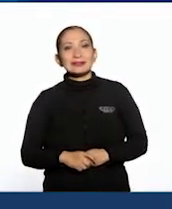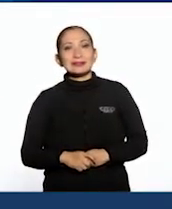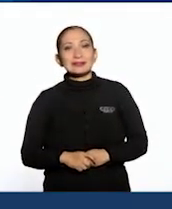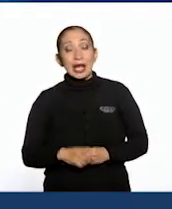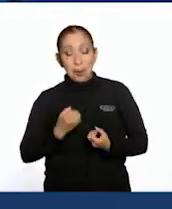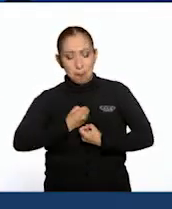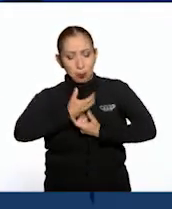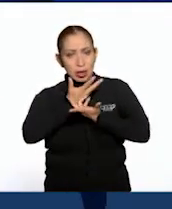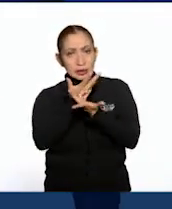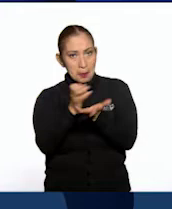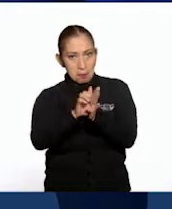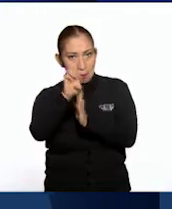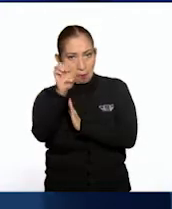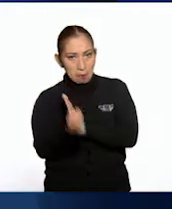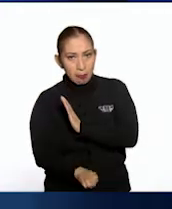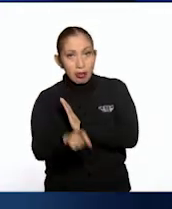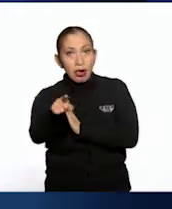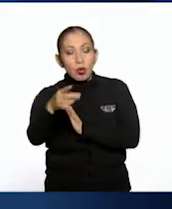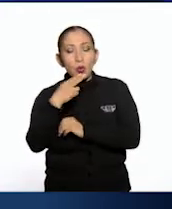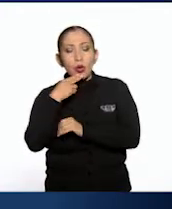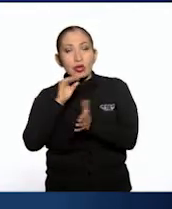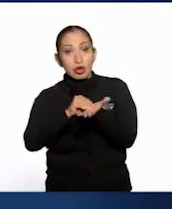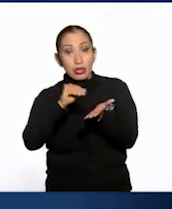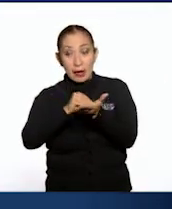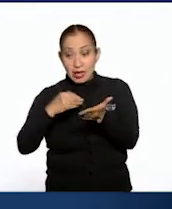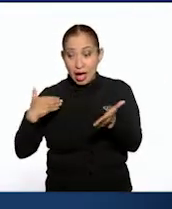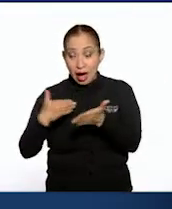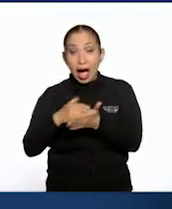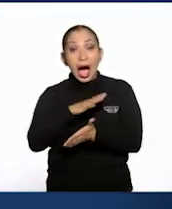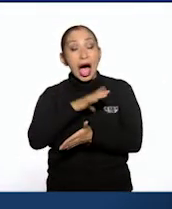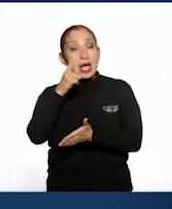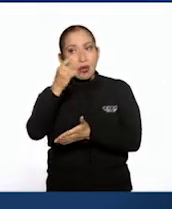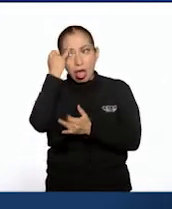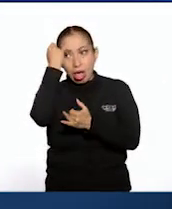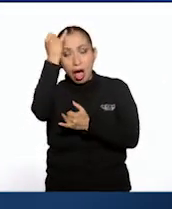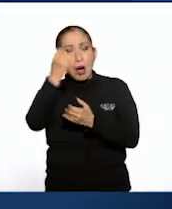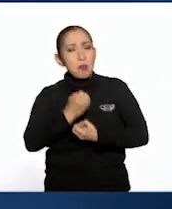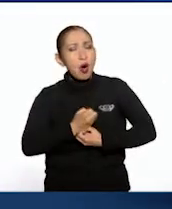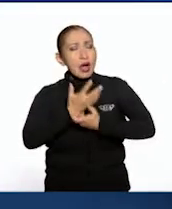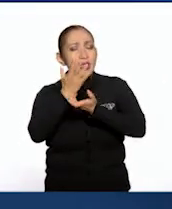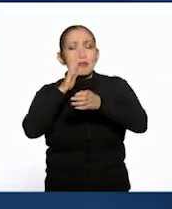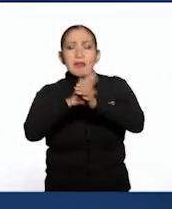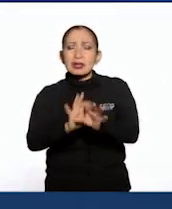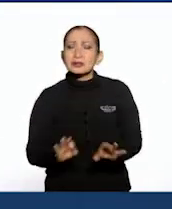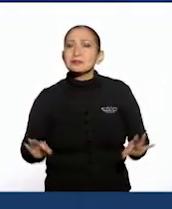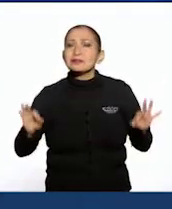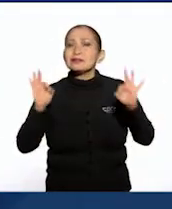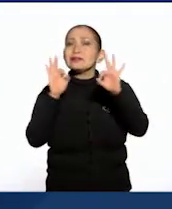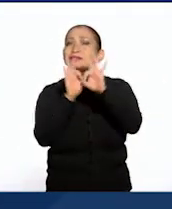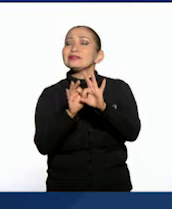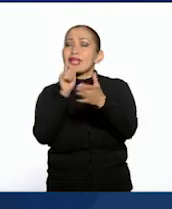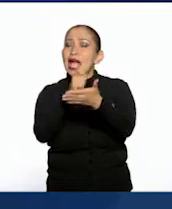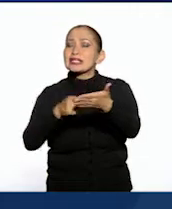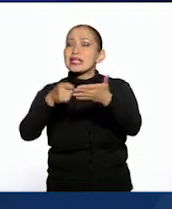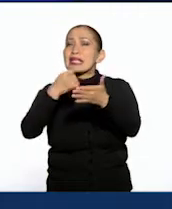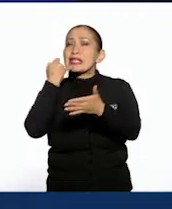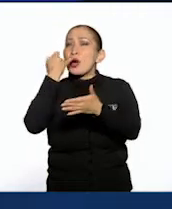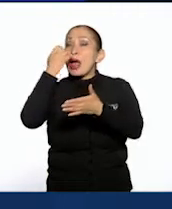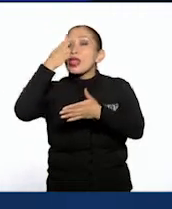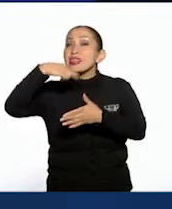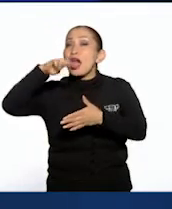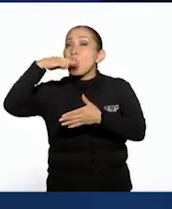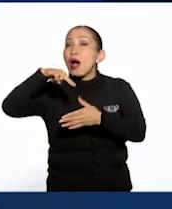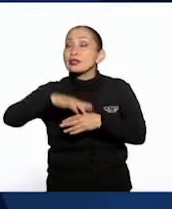En poesía, por ejemplo, conservamos hasta el día de hoy una de las creaciones poéticas más importantes escrita en lengua